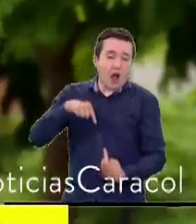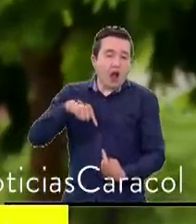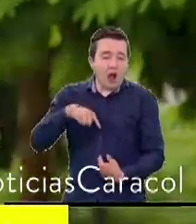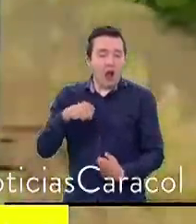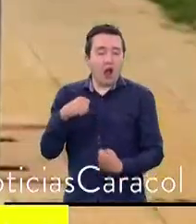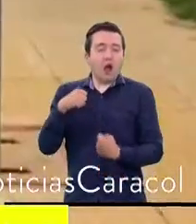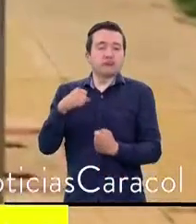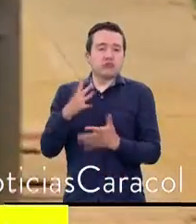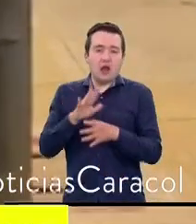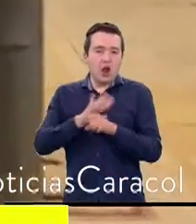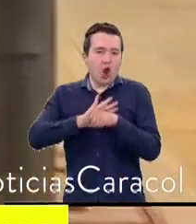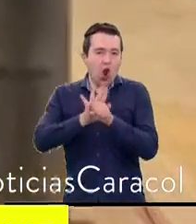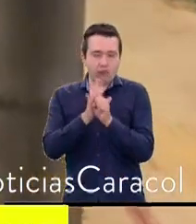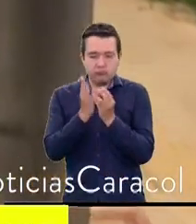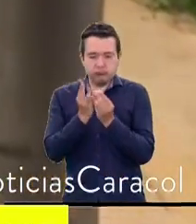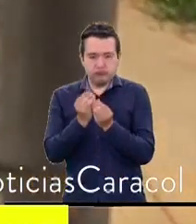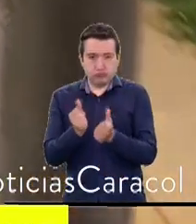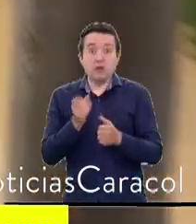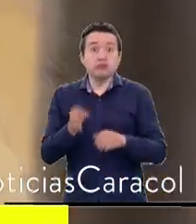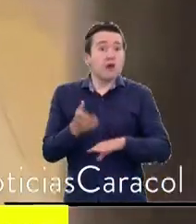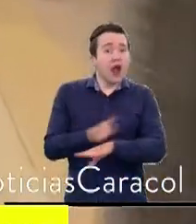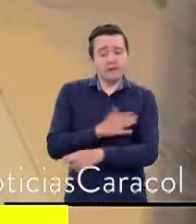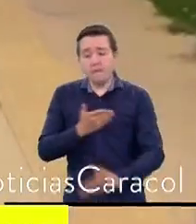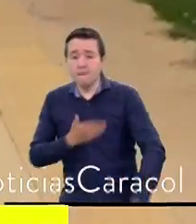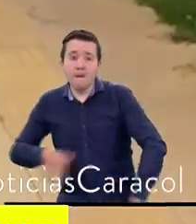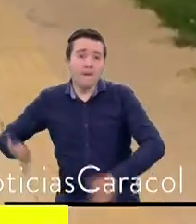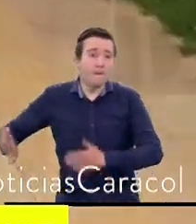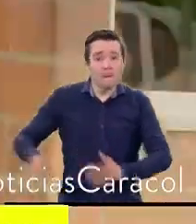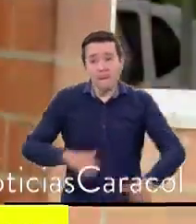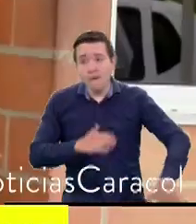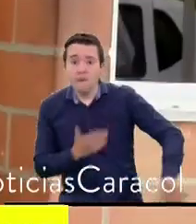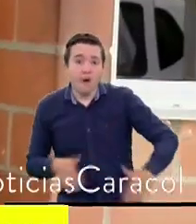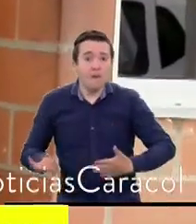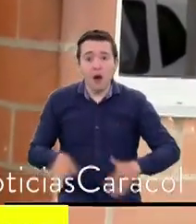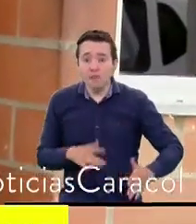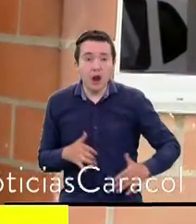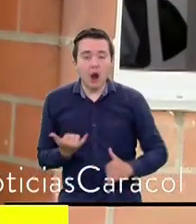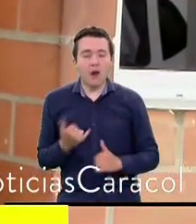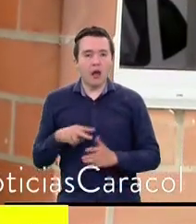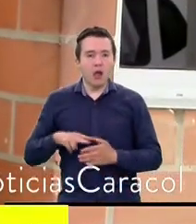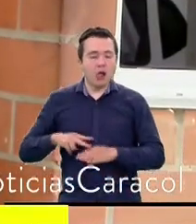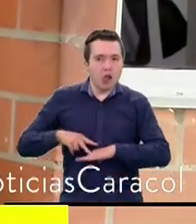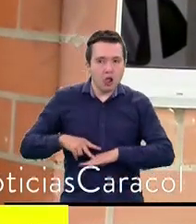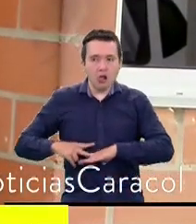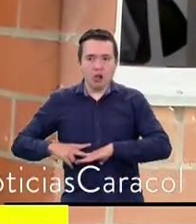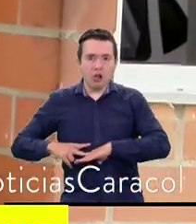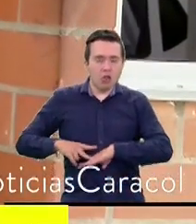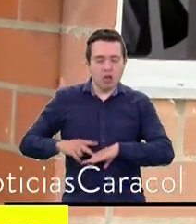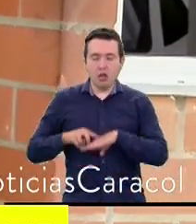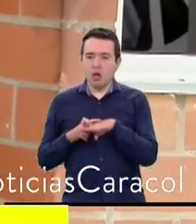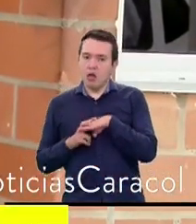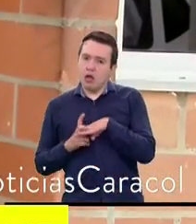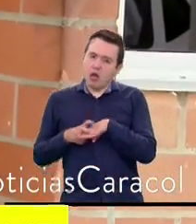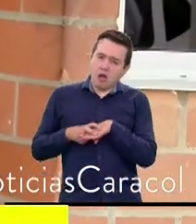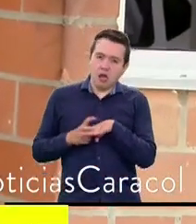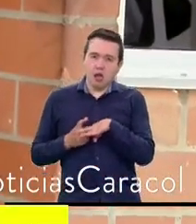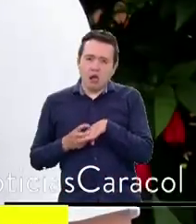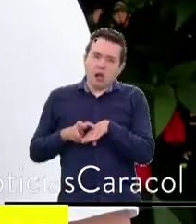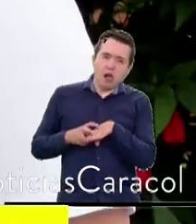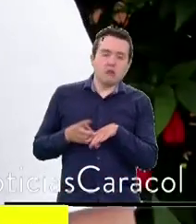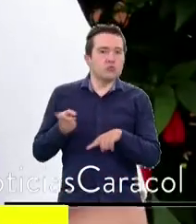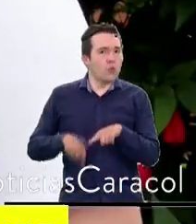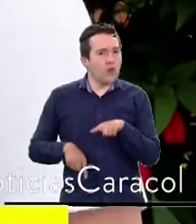pero pasó de estar patinando por las calles de su barrio a ya no poder ni siquiera ponerse en pie. Me afectó muchísimo en los pies.